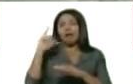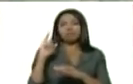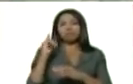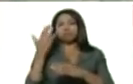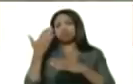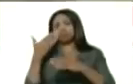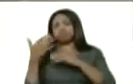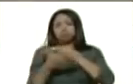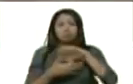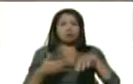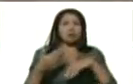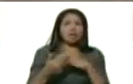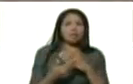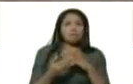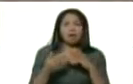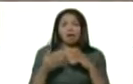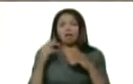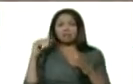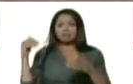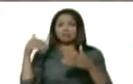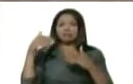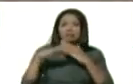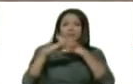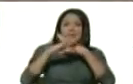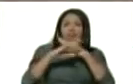truene o relampaguee,